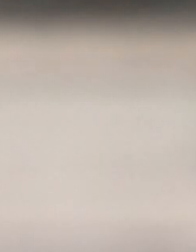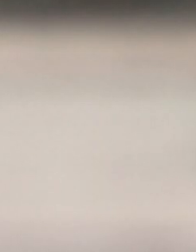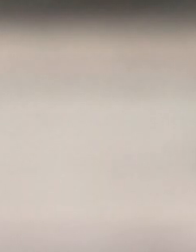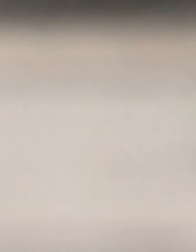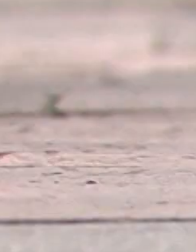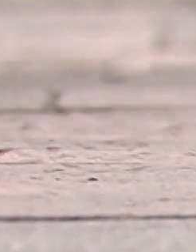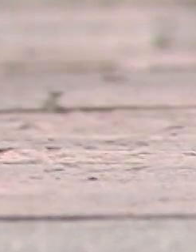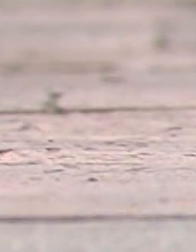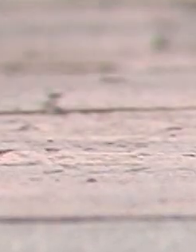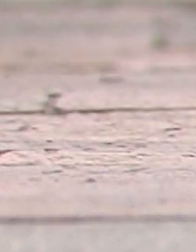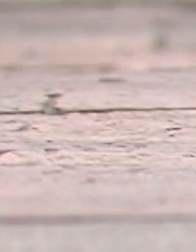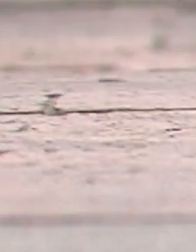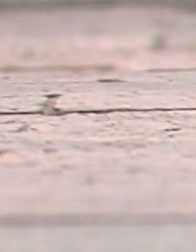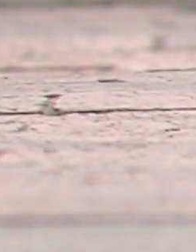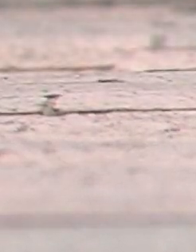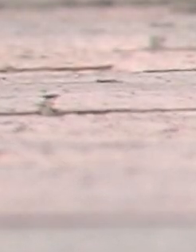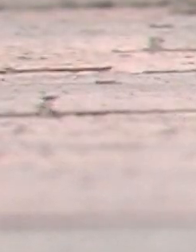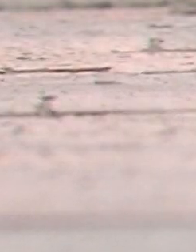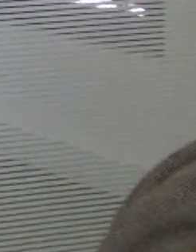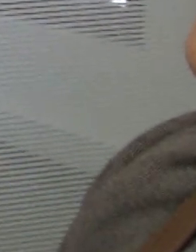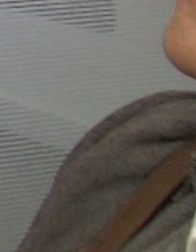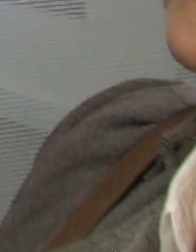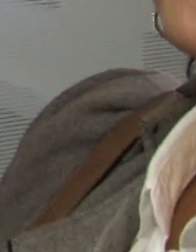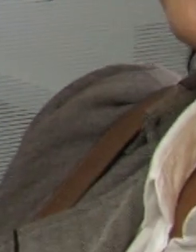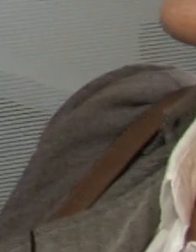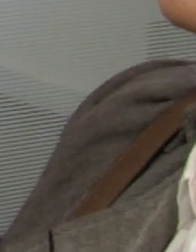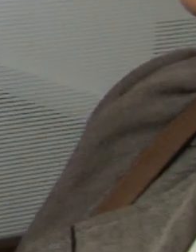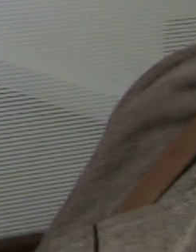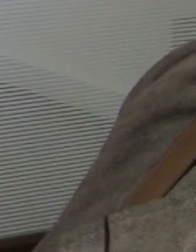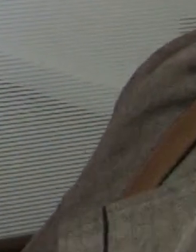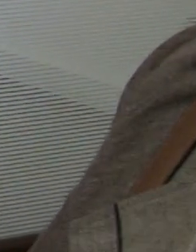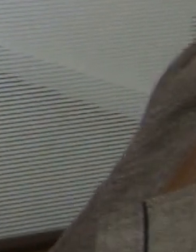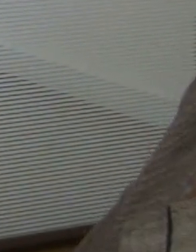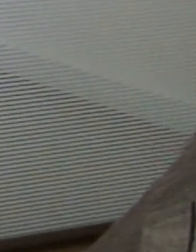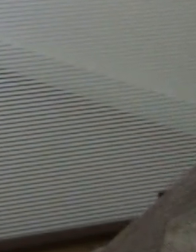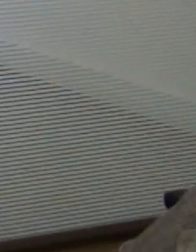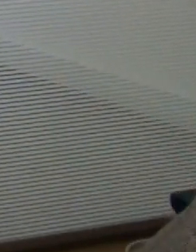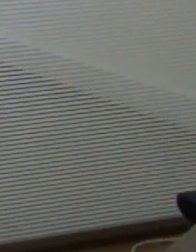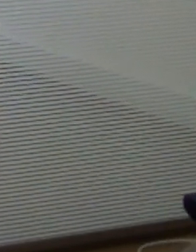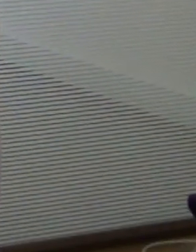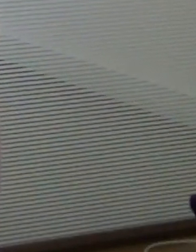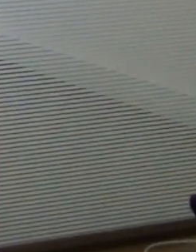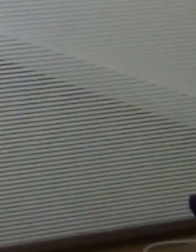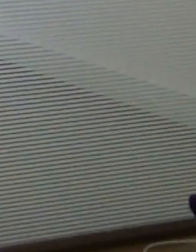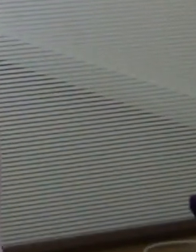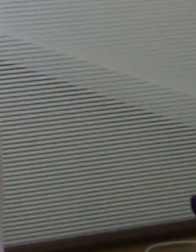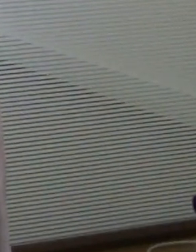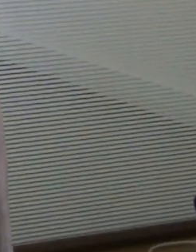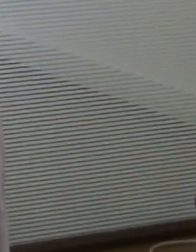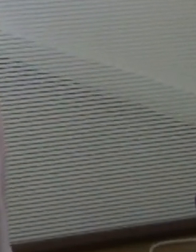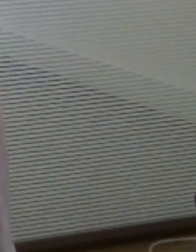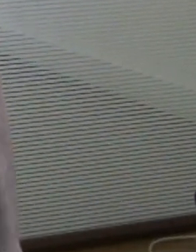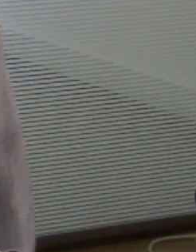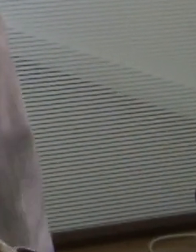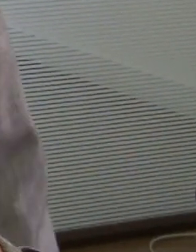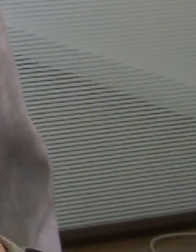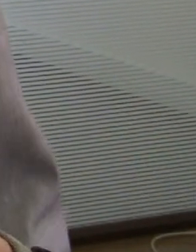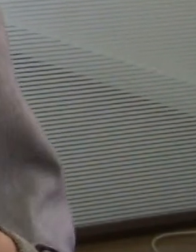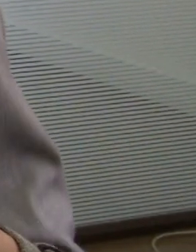empleo para estos colombianos. Muy importante para todos los colombianos que podamos